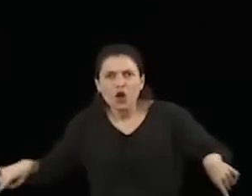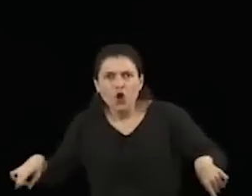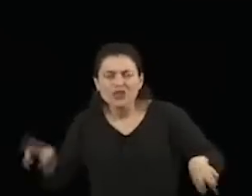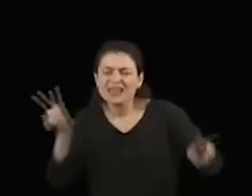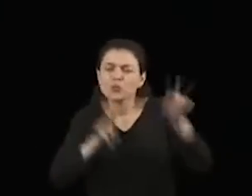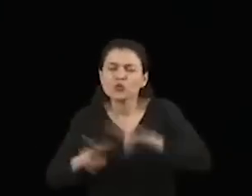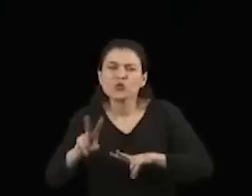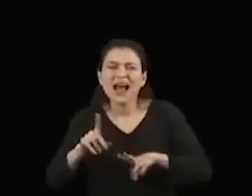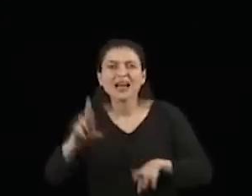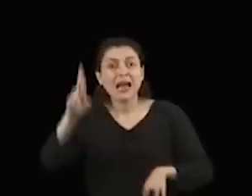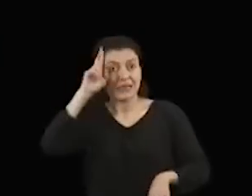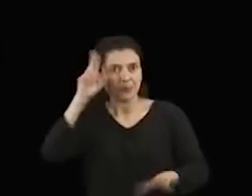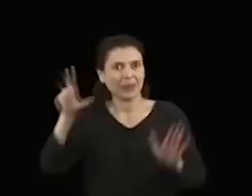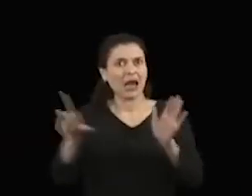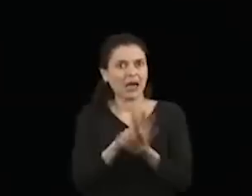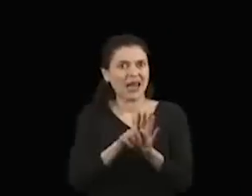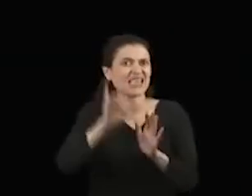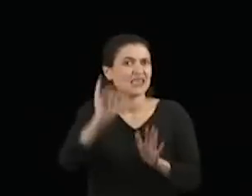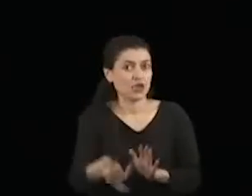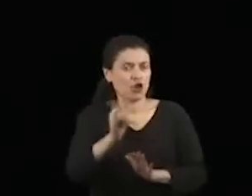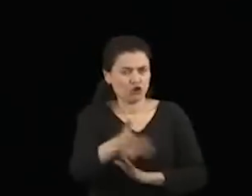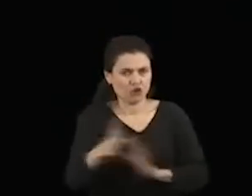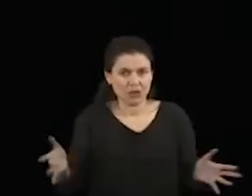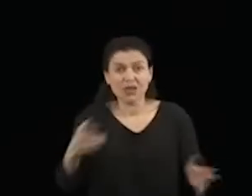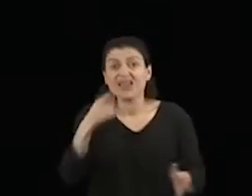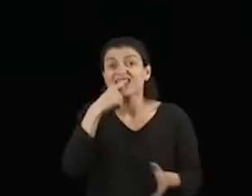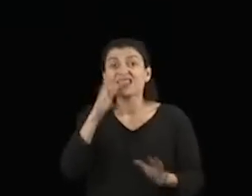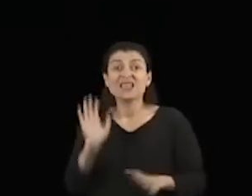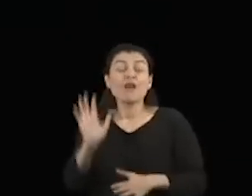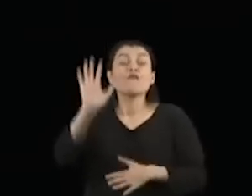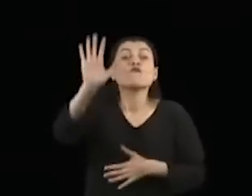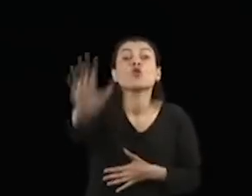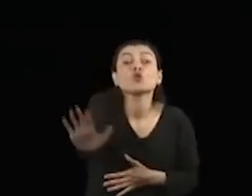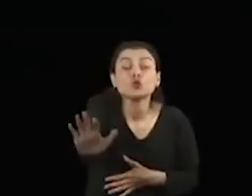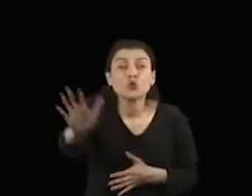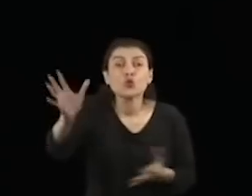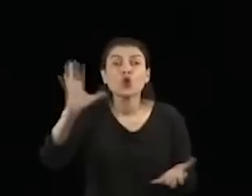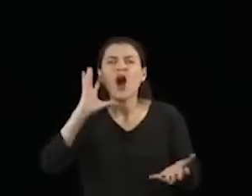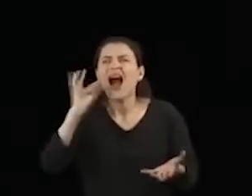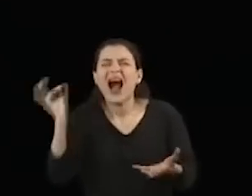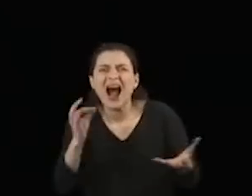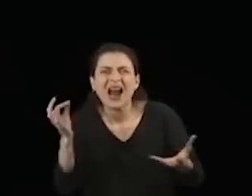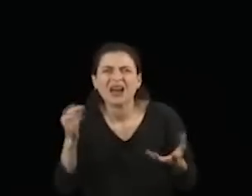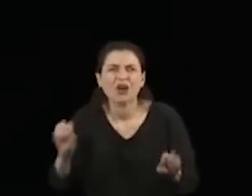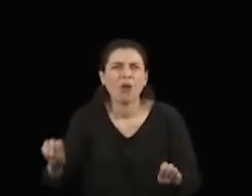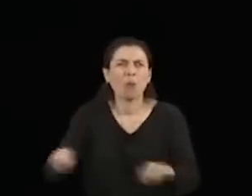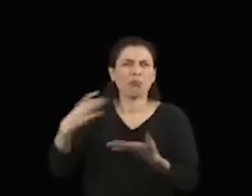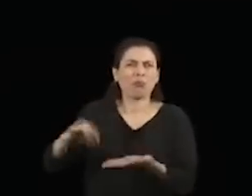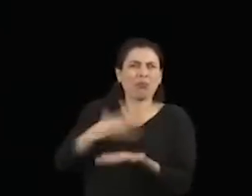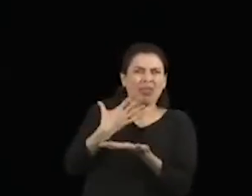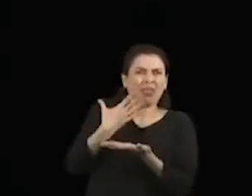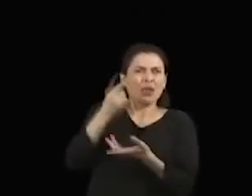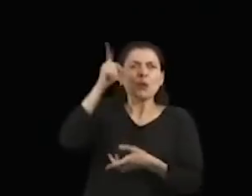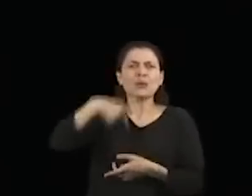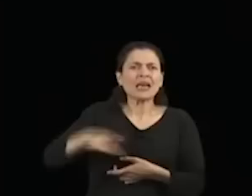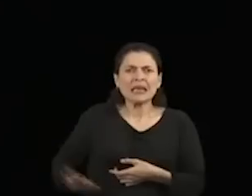bien. Porque si no, el día después me quedo sin laburo y me cago de hambre.